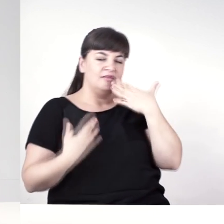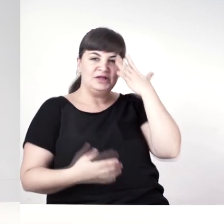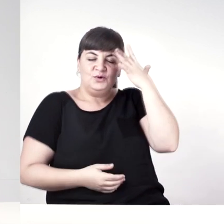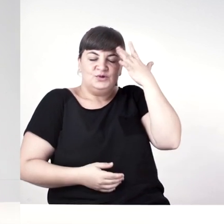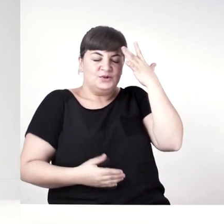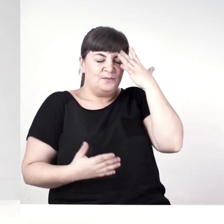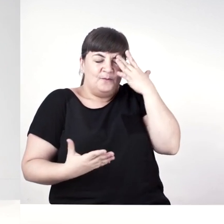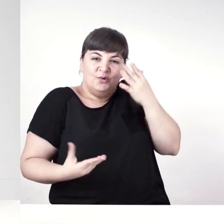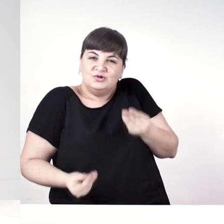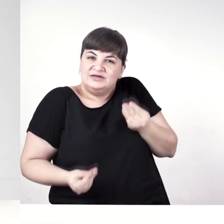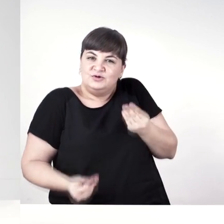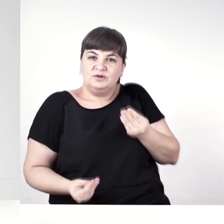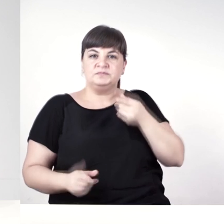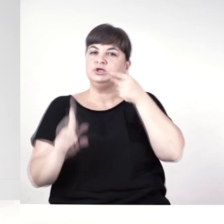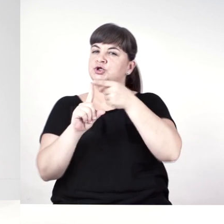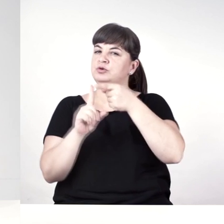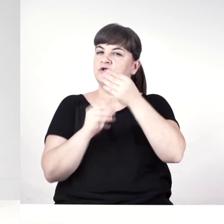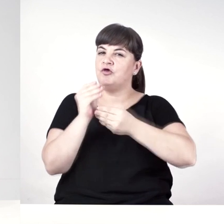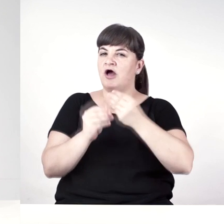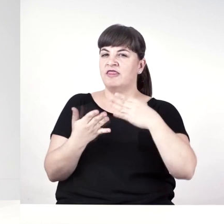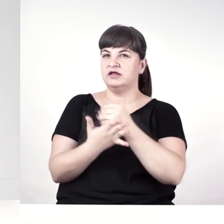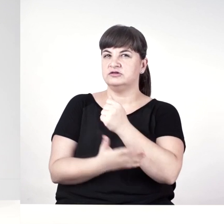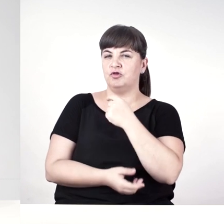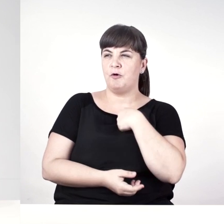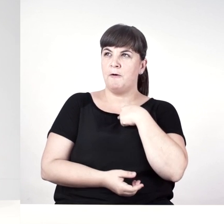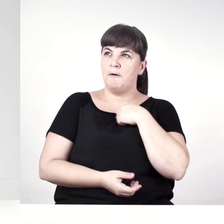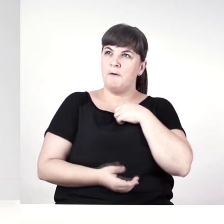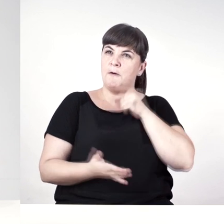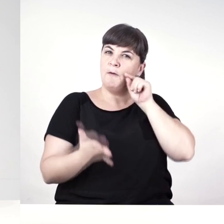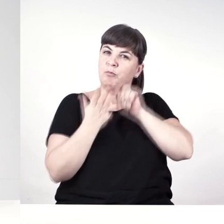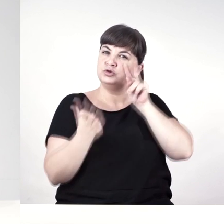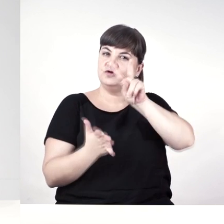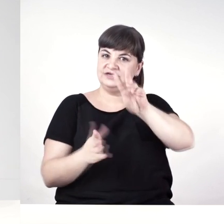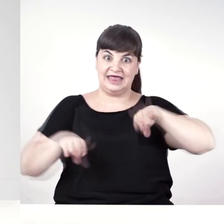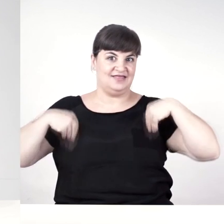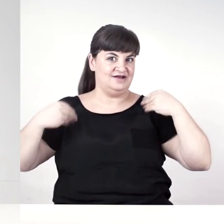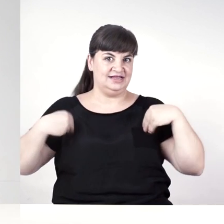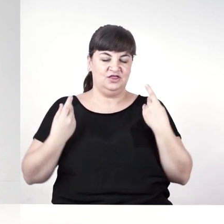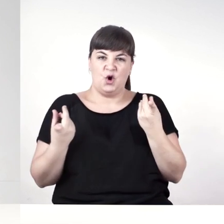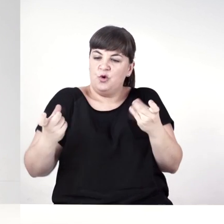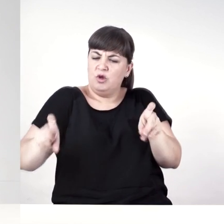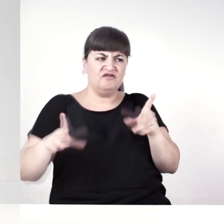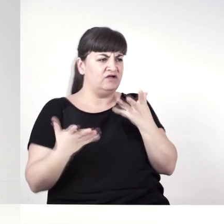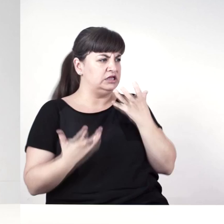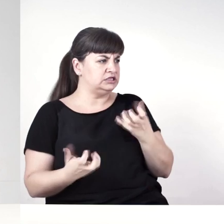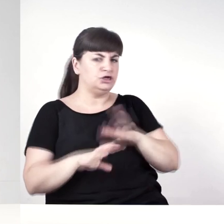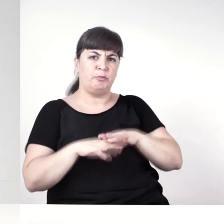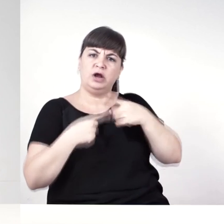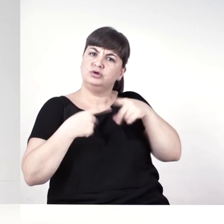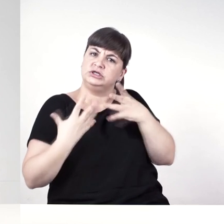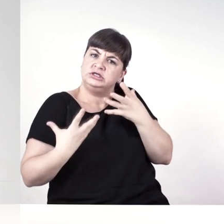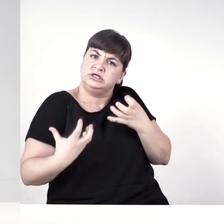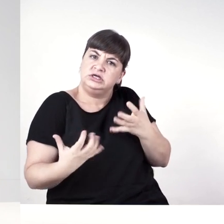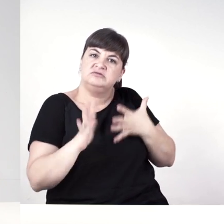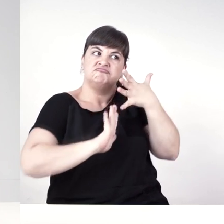ilusión, mucha ilusión. Y sobre todo lo hacen todo desde un punto de vista muy divertido. No hace falta ponerse serio para hablar de